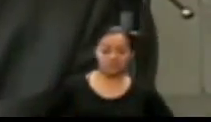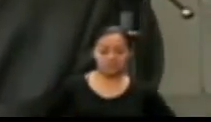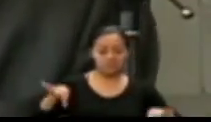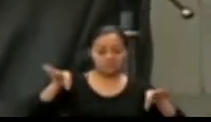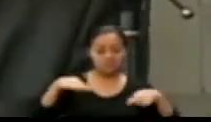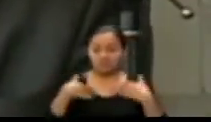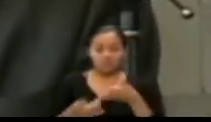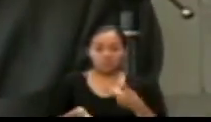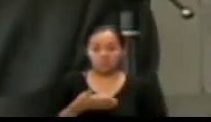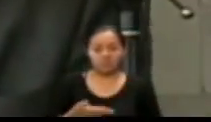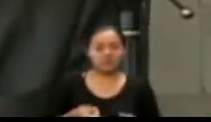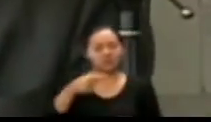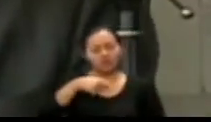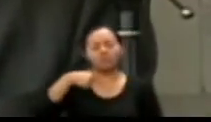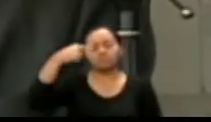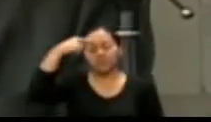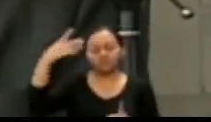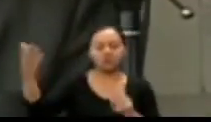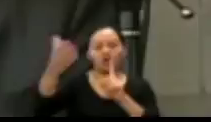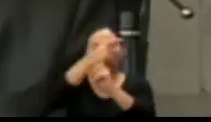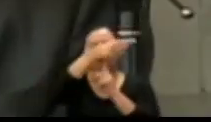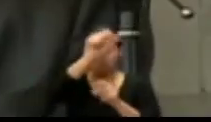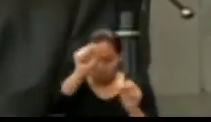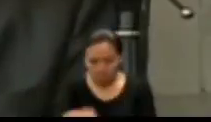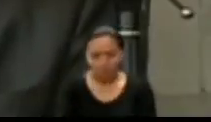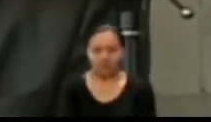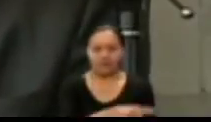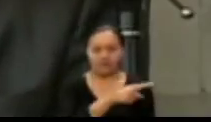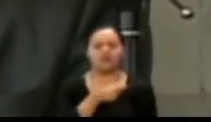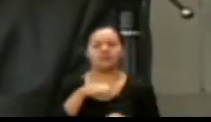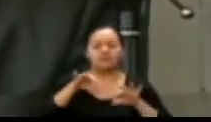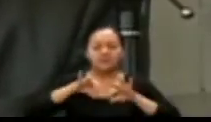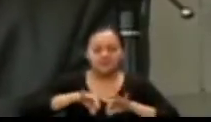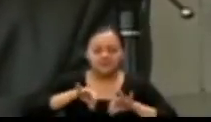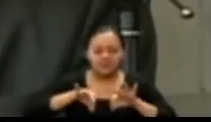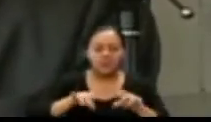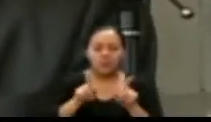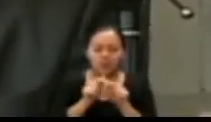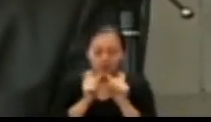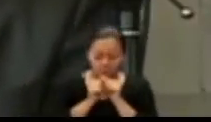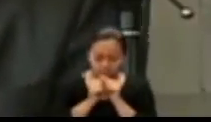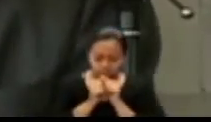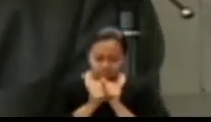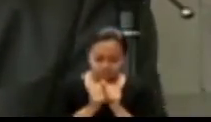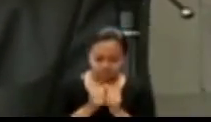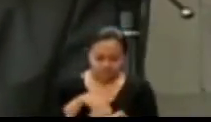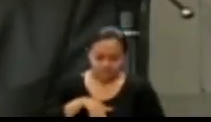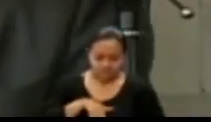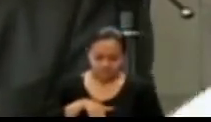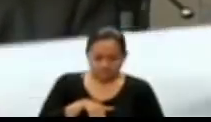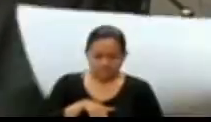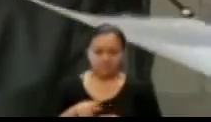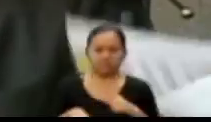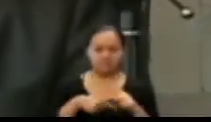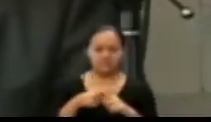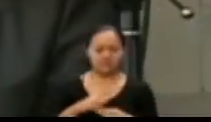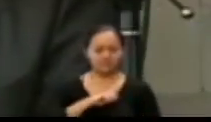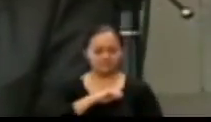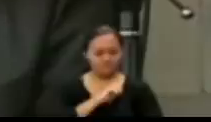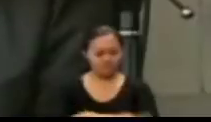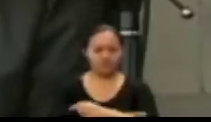van a cosechar y nosotros estamos siguiendo sembrando. Constancia y mucho, mucho coraje.